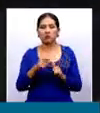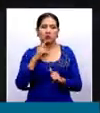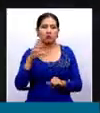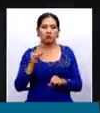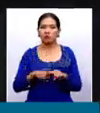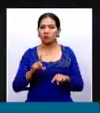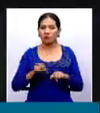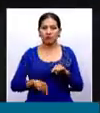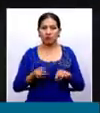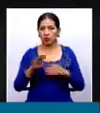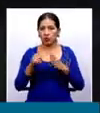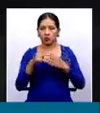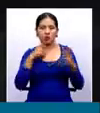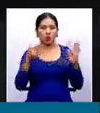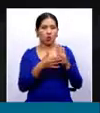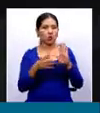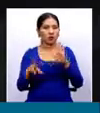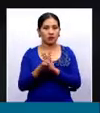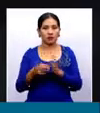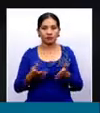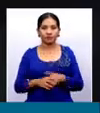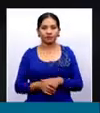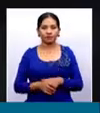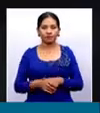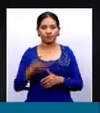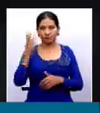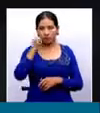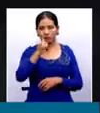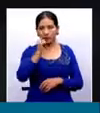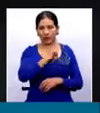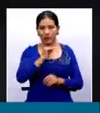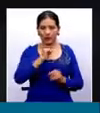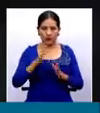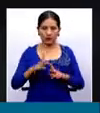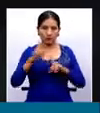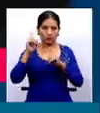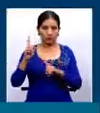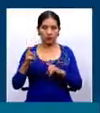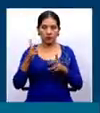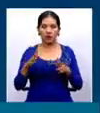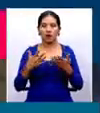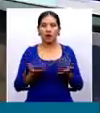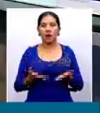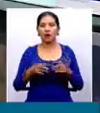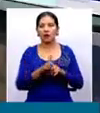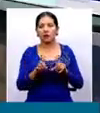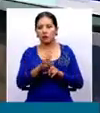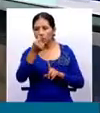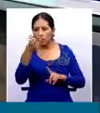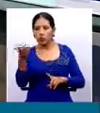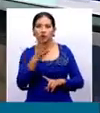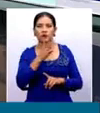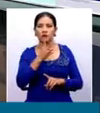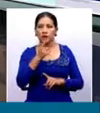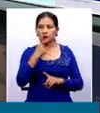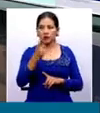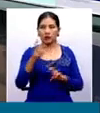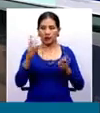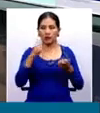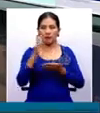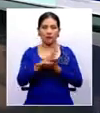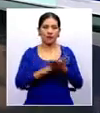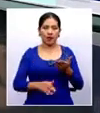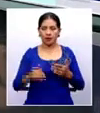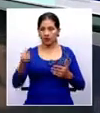actuar en contra de la ley. Senadora, hay versiones que señalan que también de la otra parte, porque hay que ver las